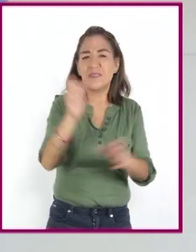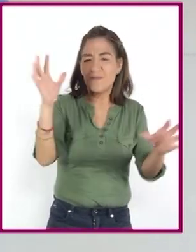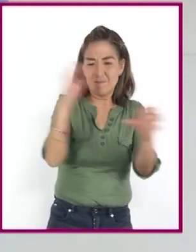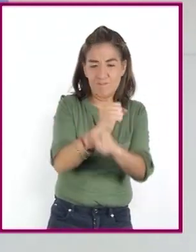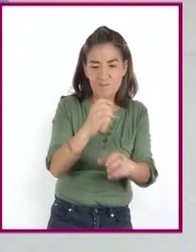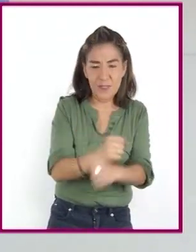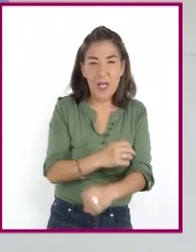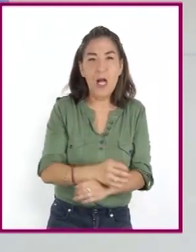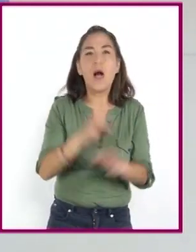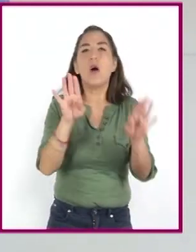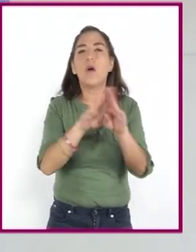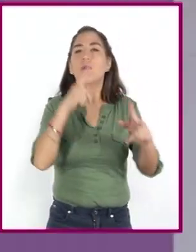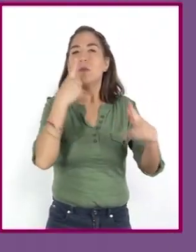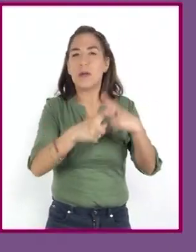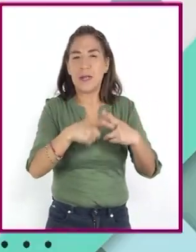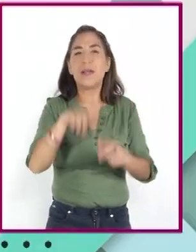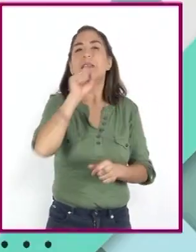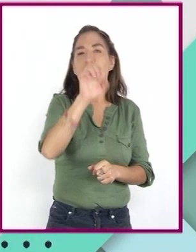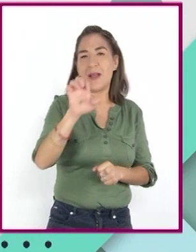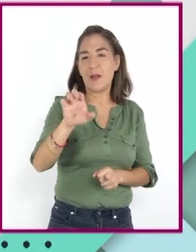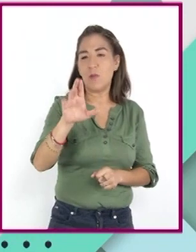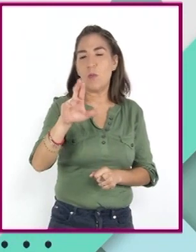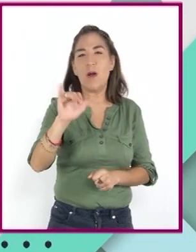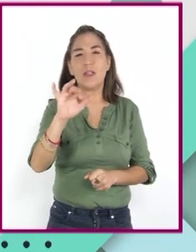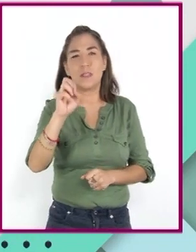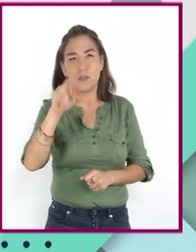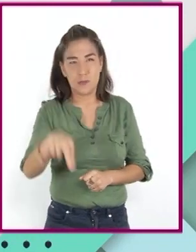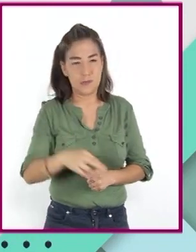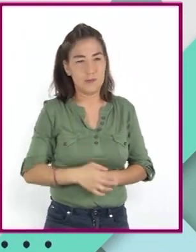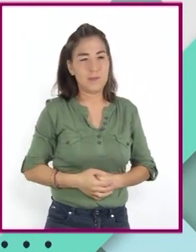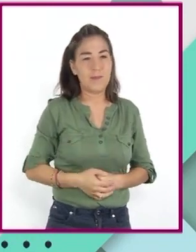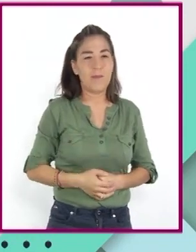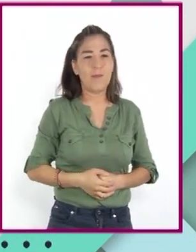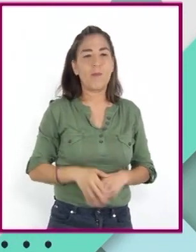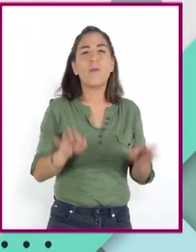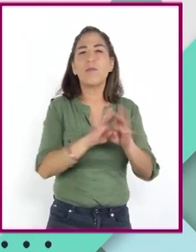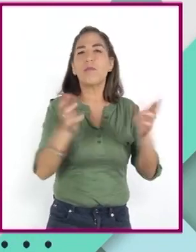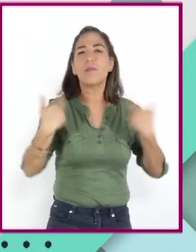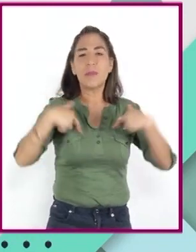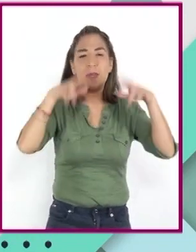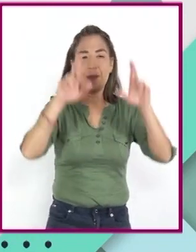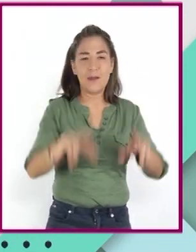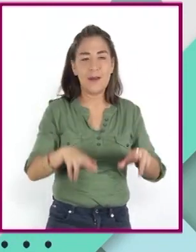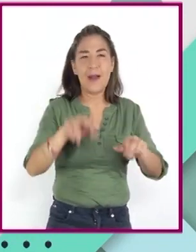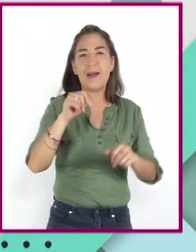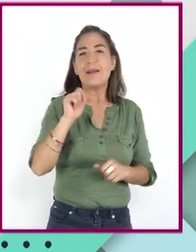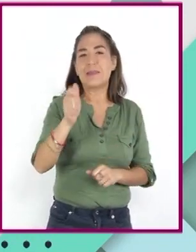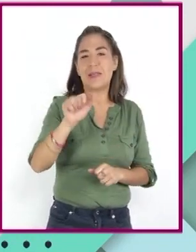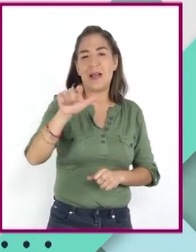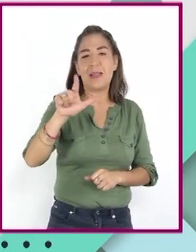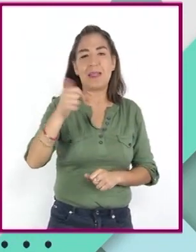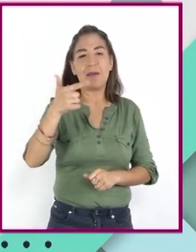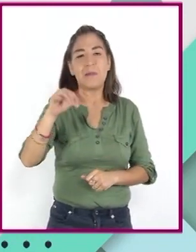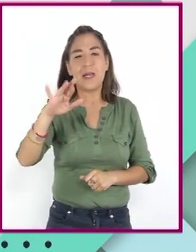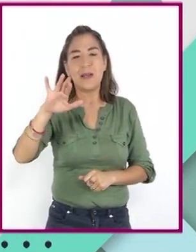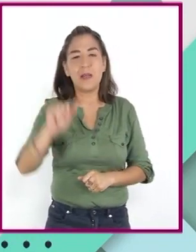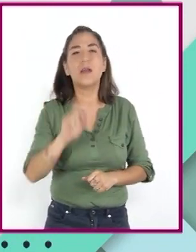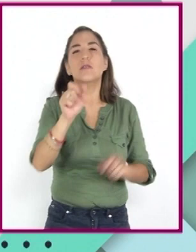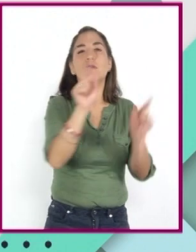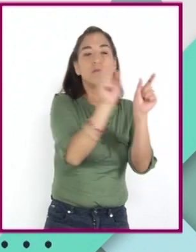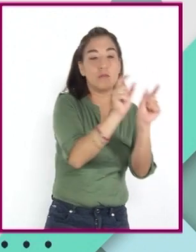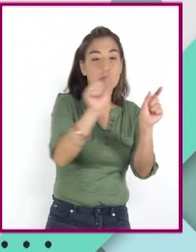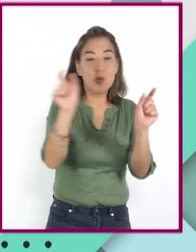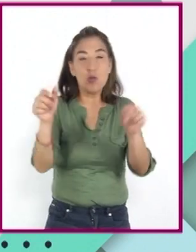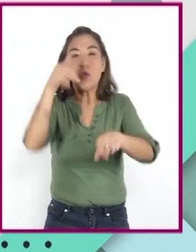algebraicas y las ecuaciones. Una expresión algebraica es un conjunto de cantidades numéricas